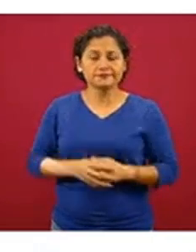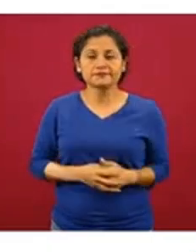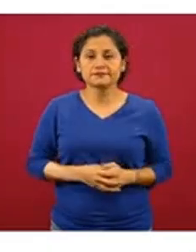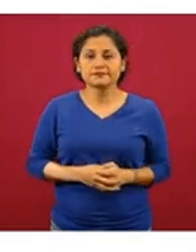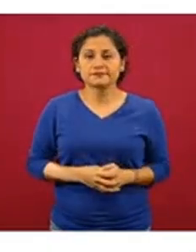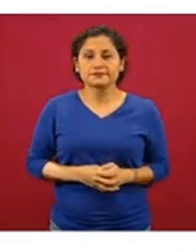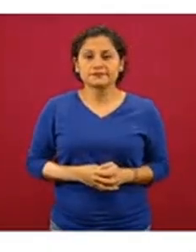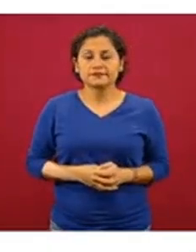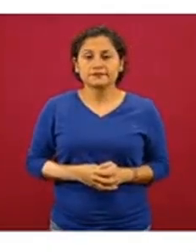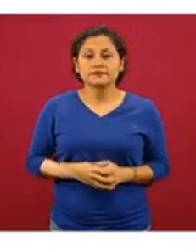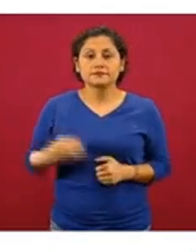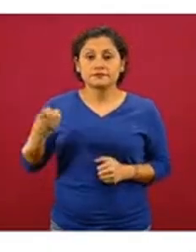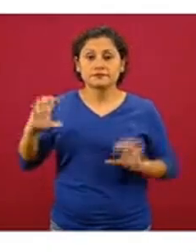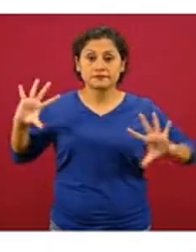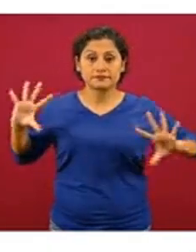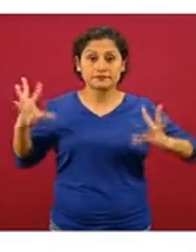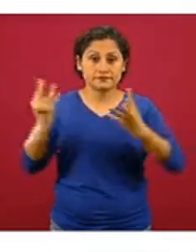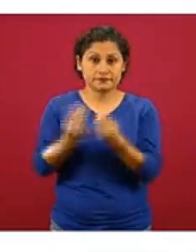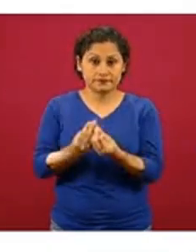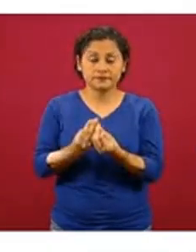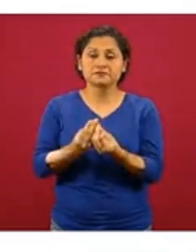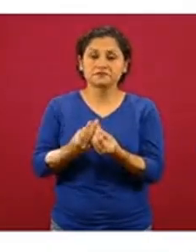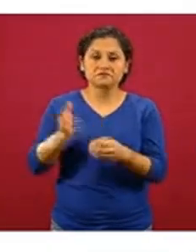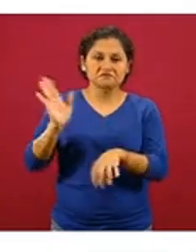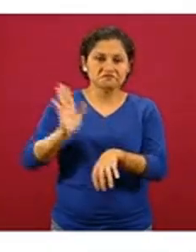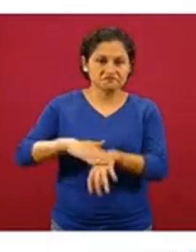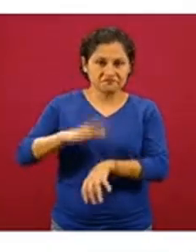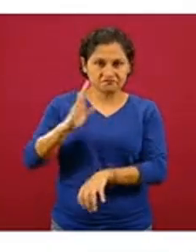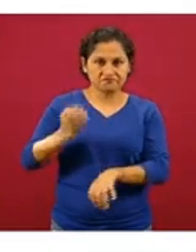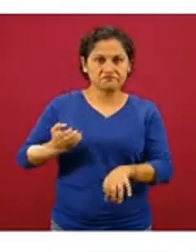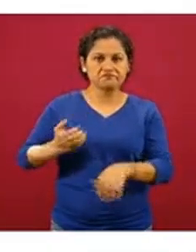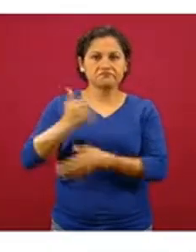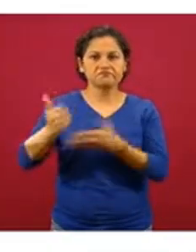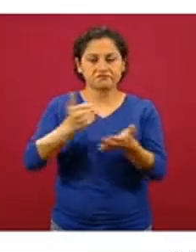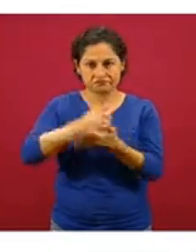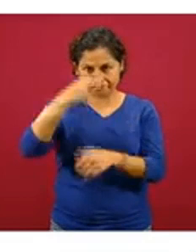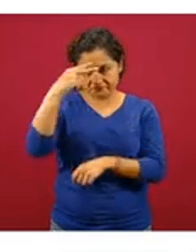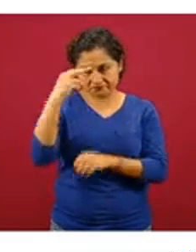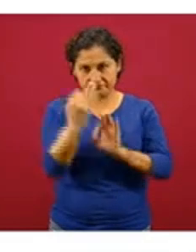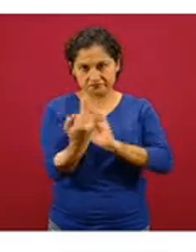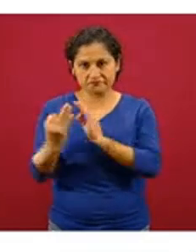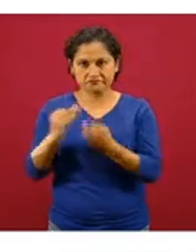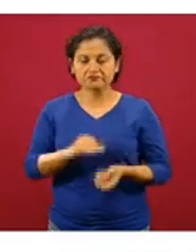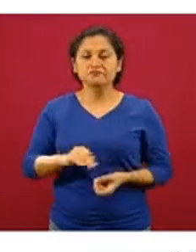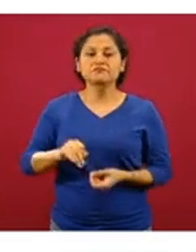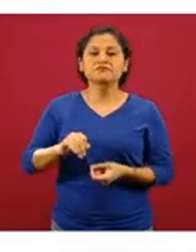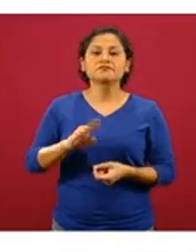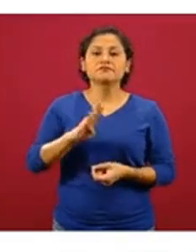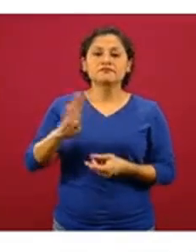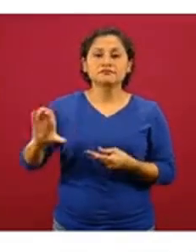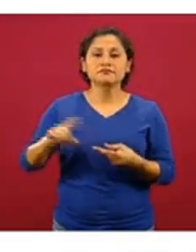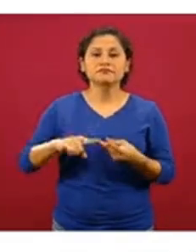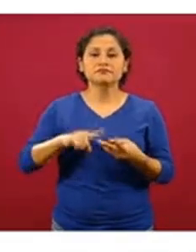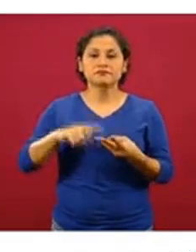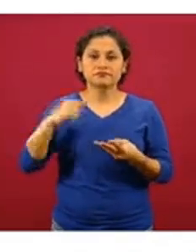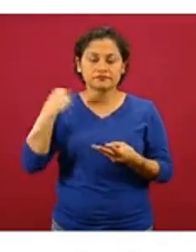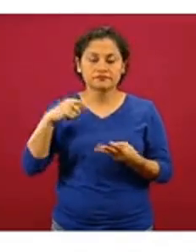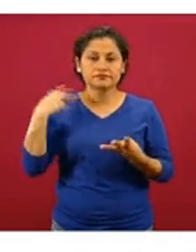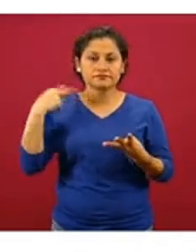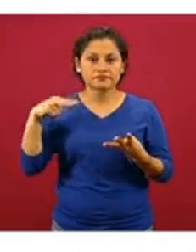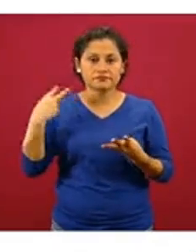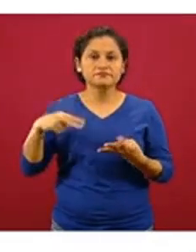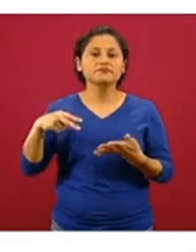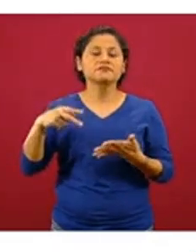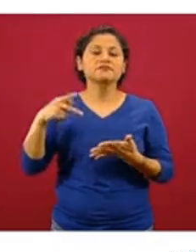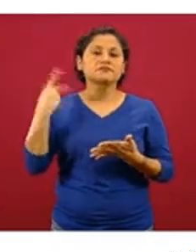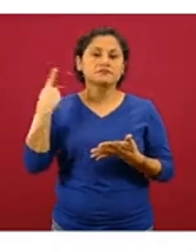epidemia acumulada es del Valle de México y le siguen Baja California, Tabasco, Veracruz, Sinaloa, Puebla, y esto ha variado muy poco. En